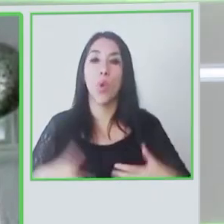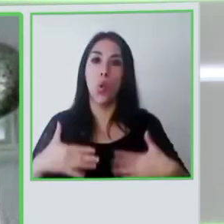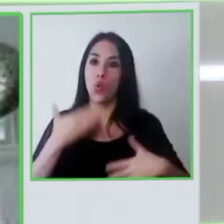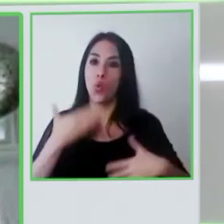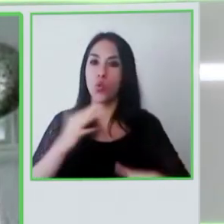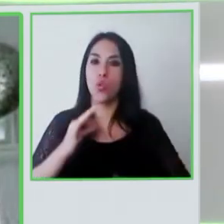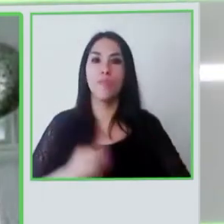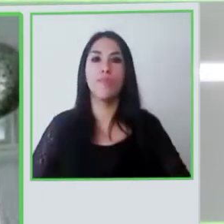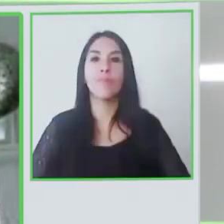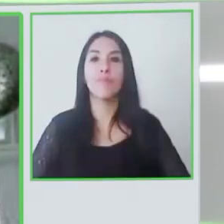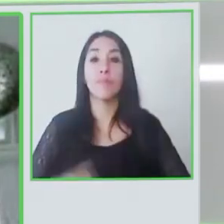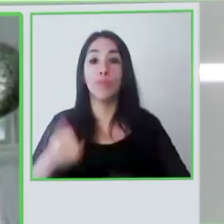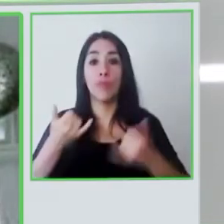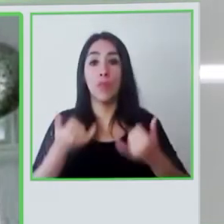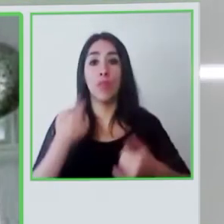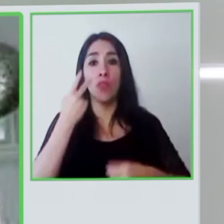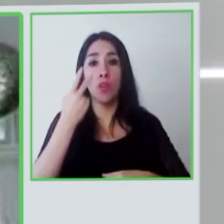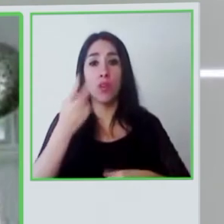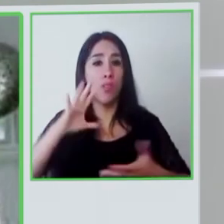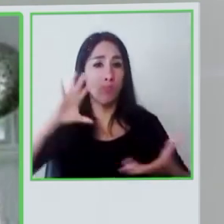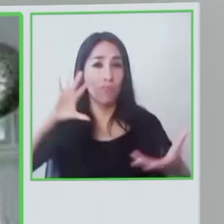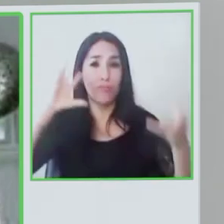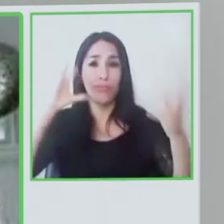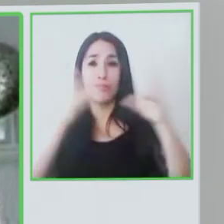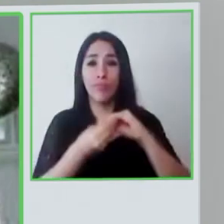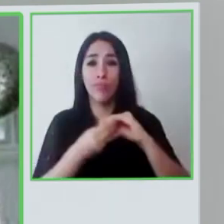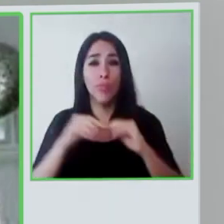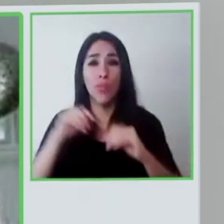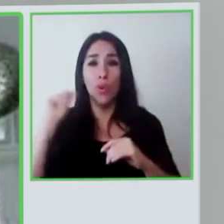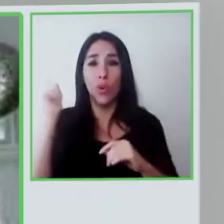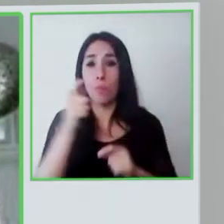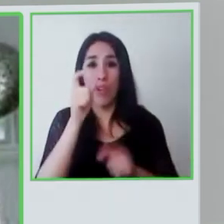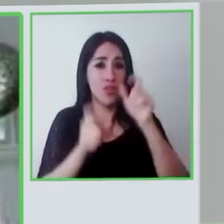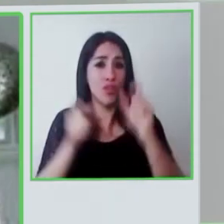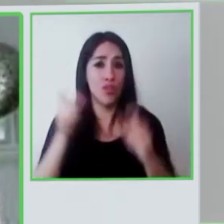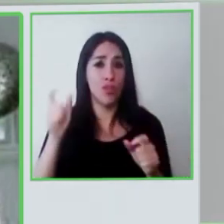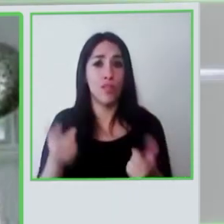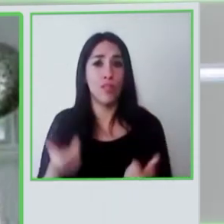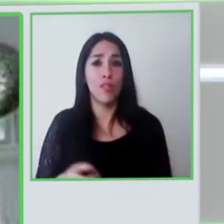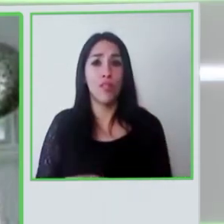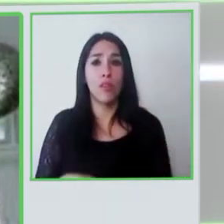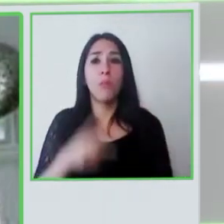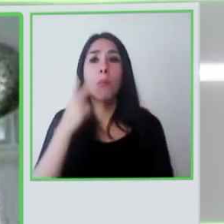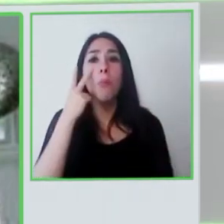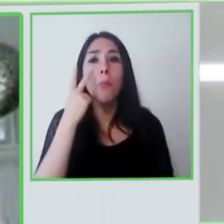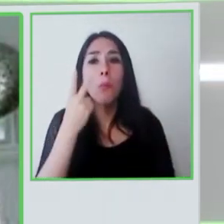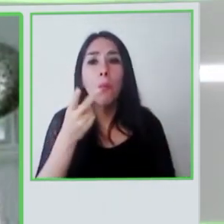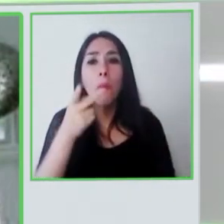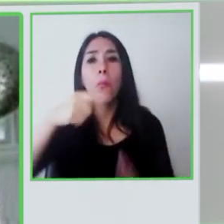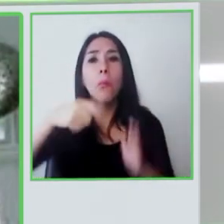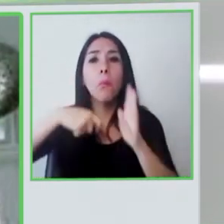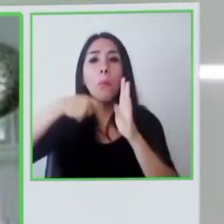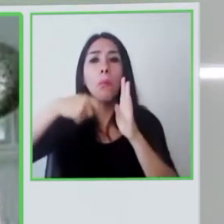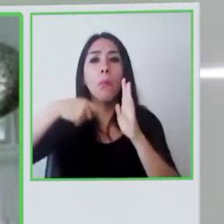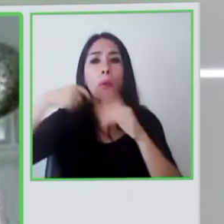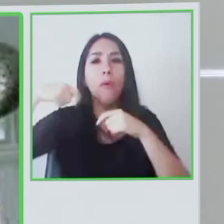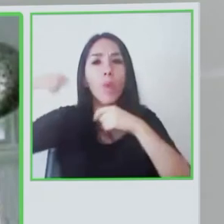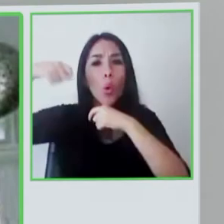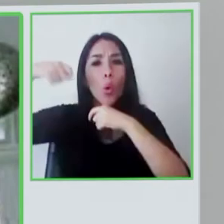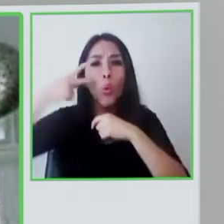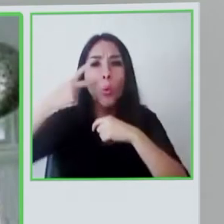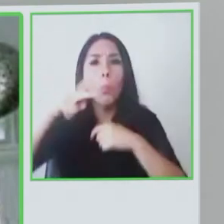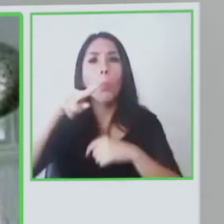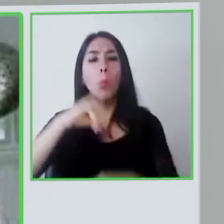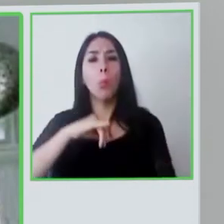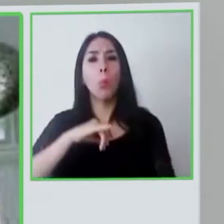en todo el mundo que utilizan esta herramienta como un instrumento de cambio como un instrumento de cambio cultural